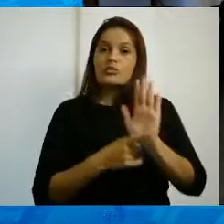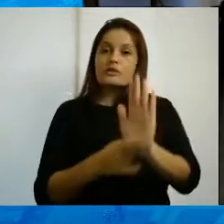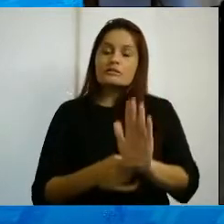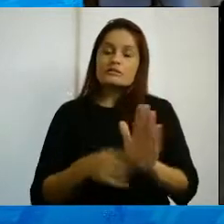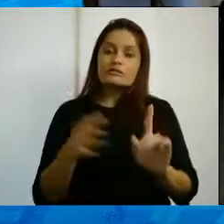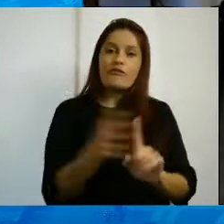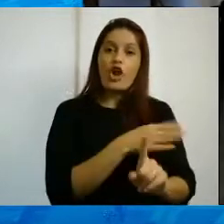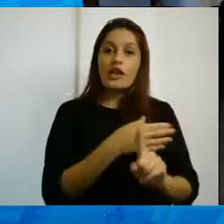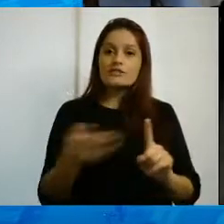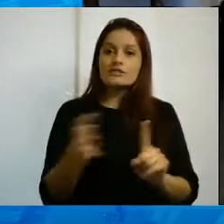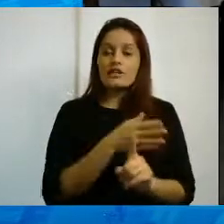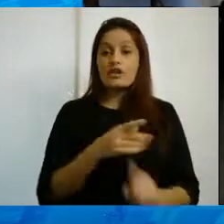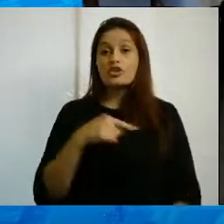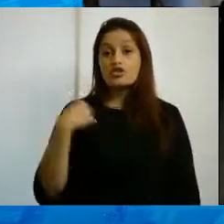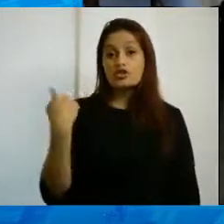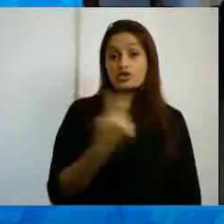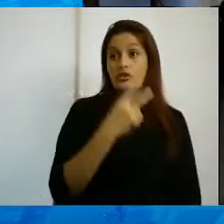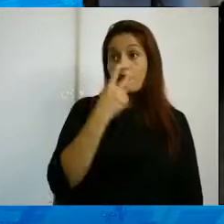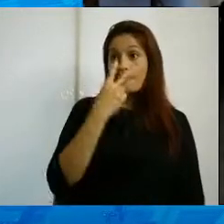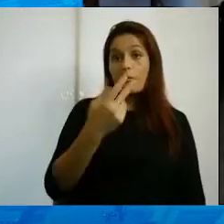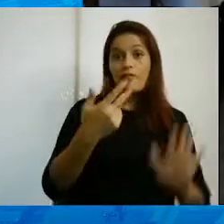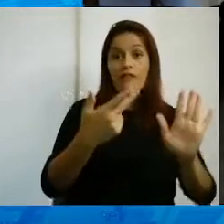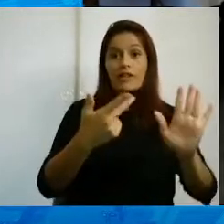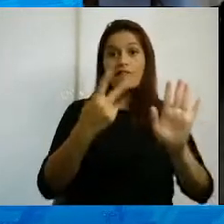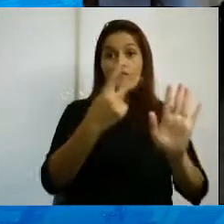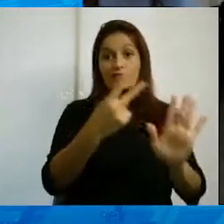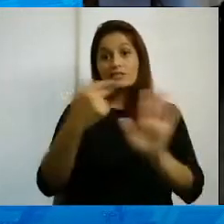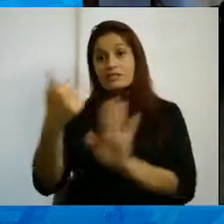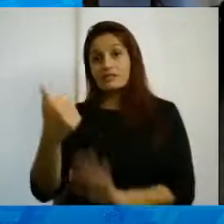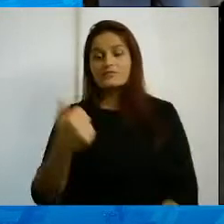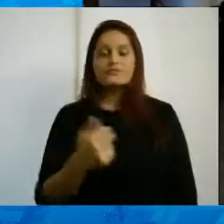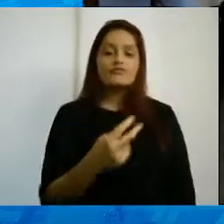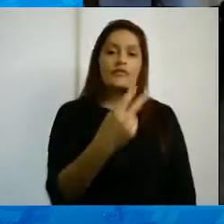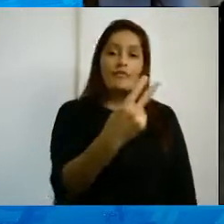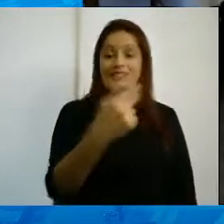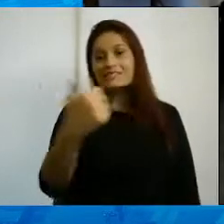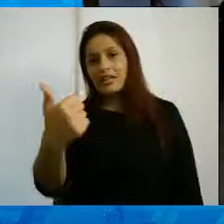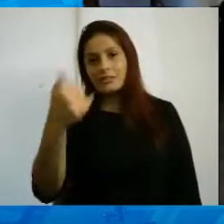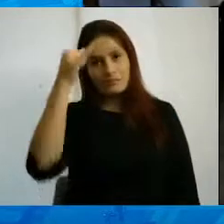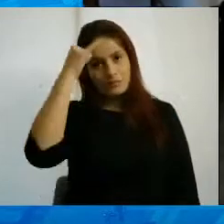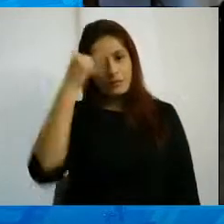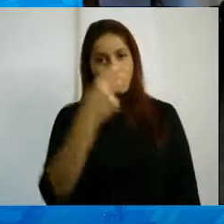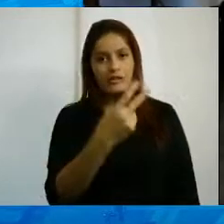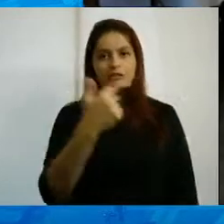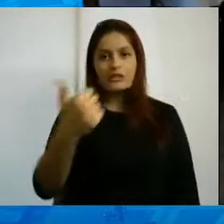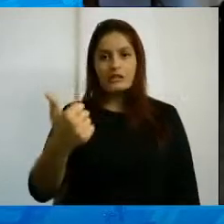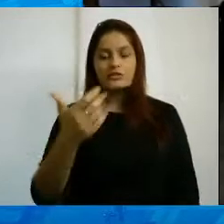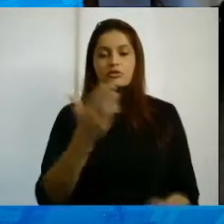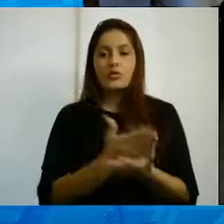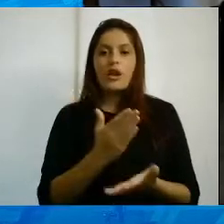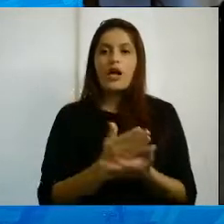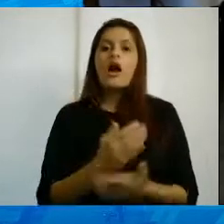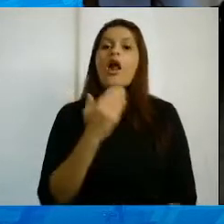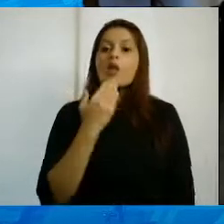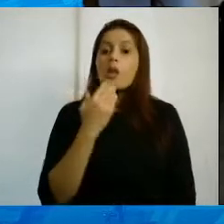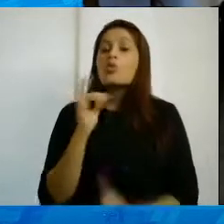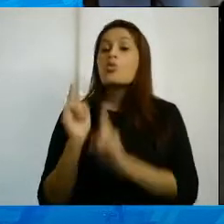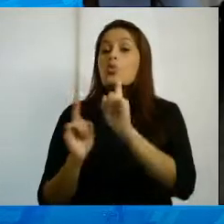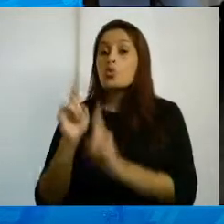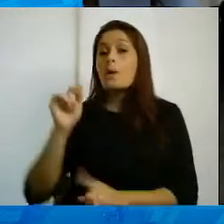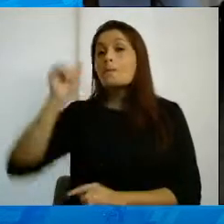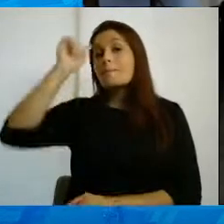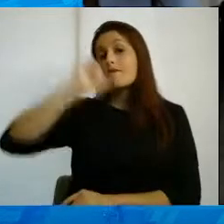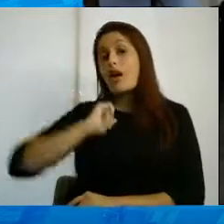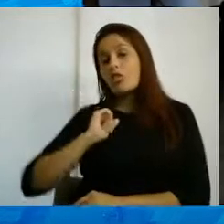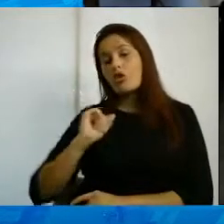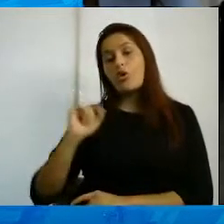que por nuestra parte vemos los 26 establecimientos que son municipales, pero también hay otros establecimientos que son particulares, subvencionados o bien privados,